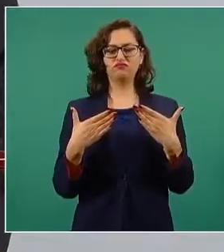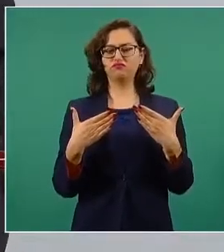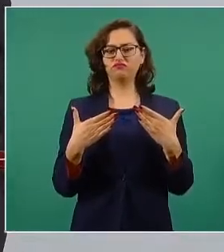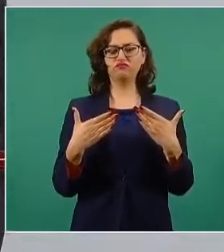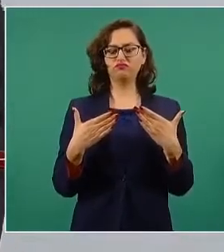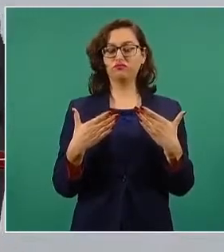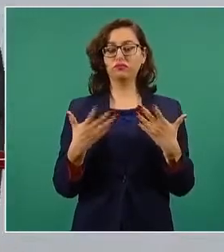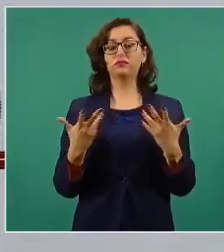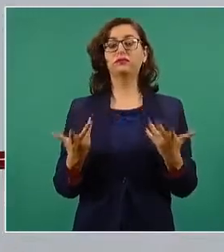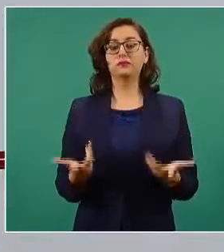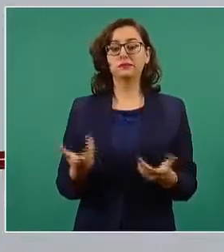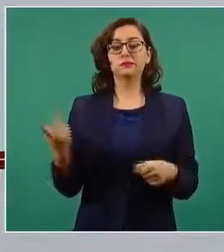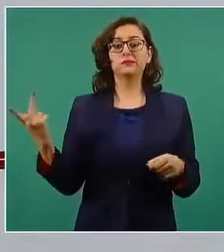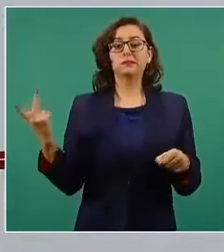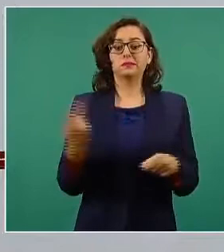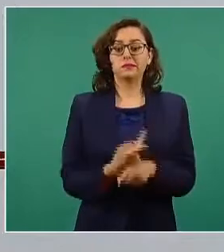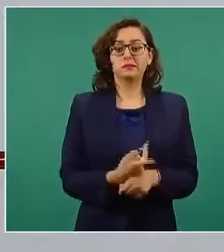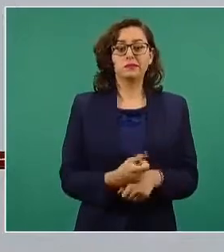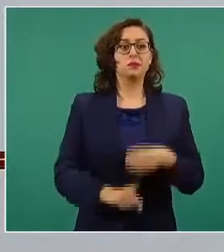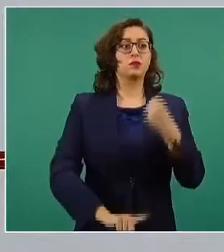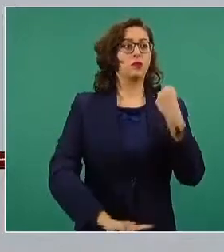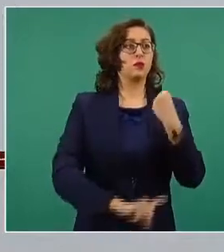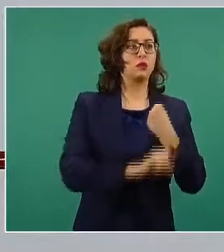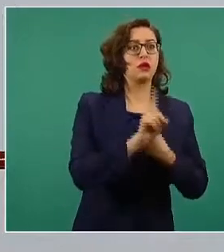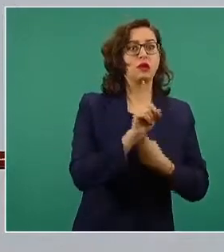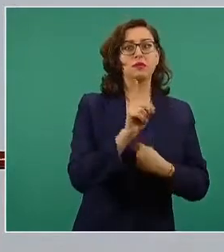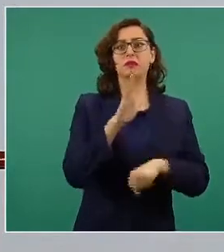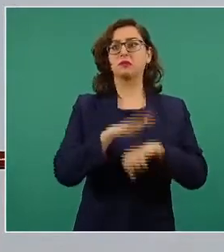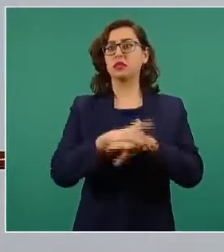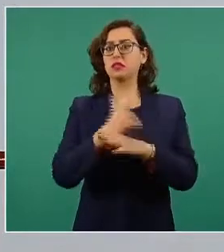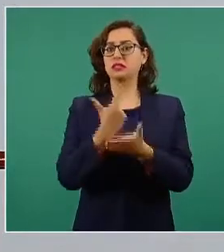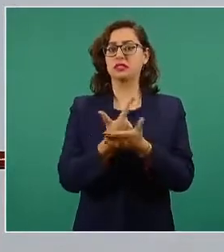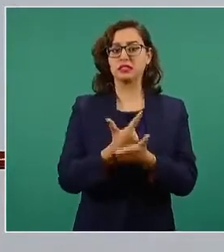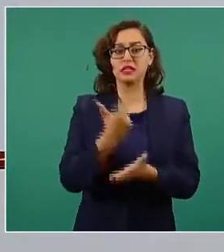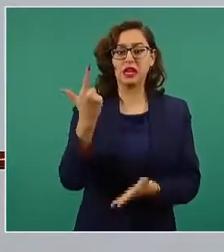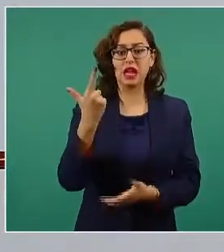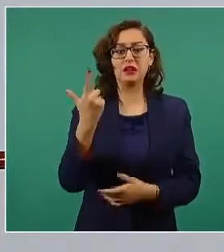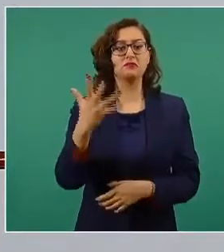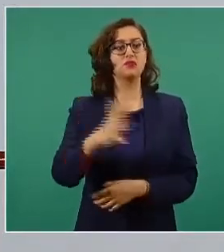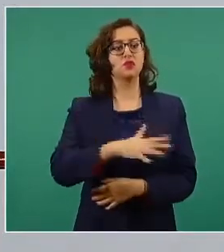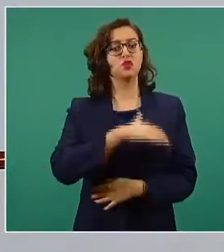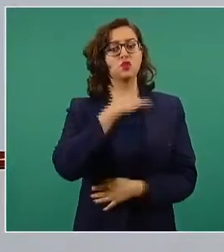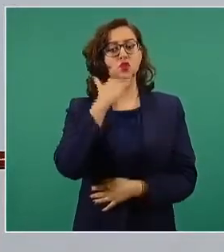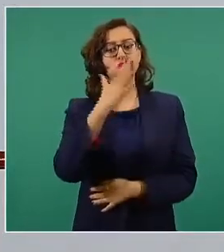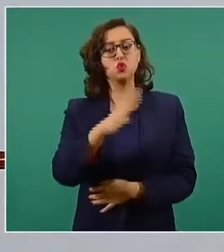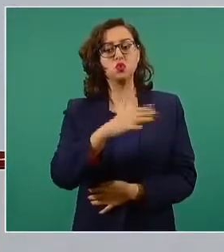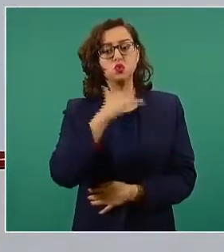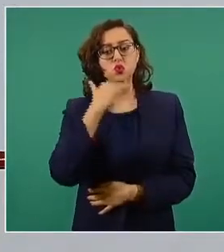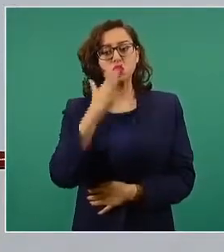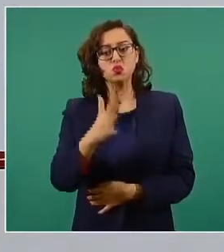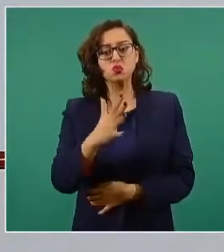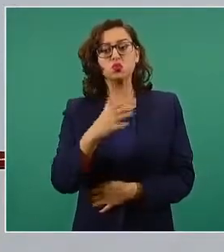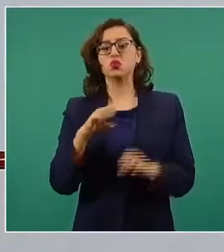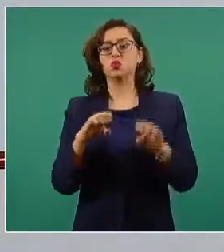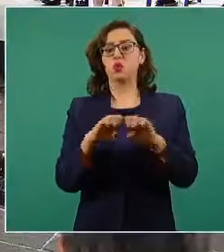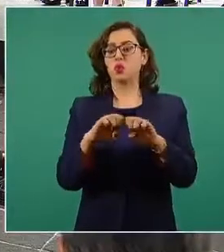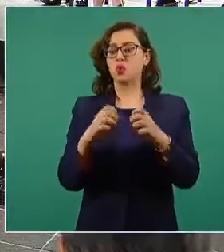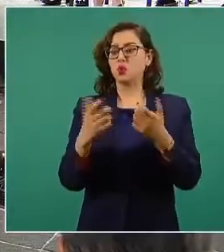entonces grandes y graves problemas: la corrupción, crisis